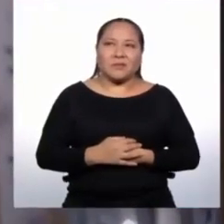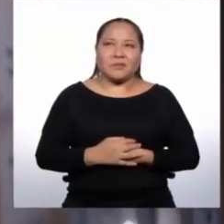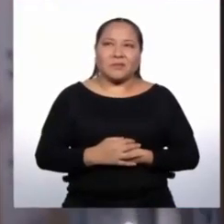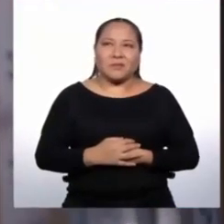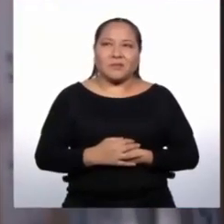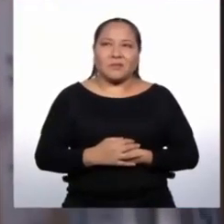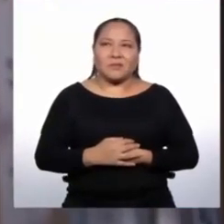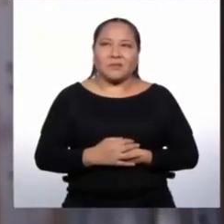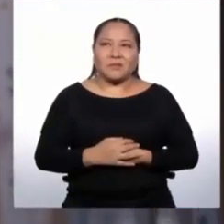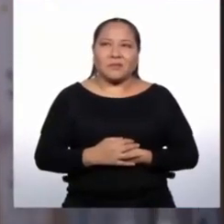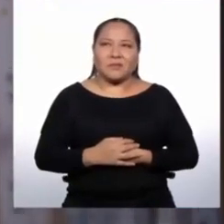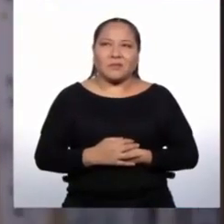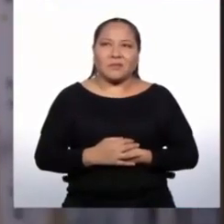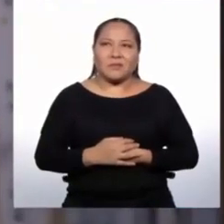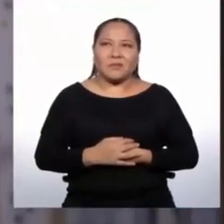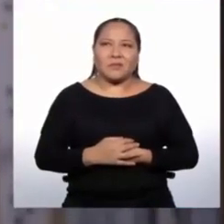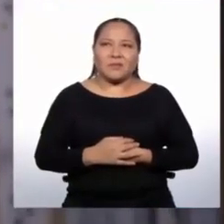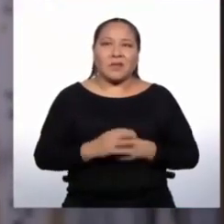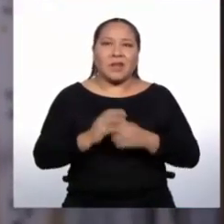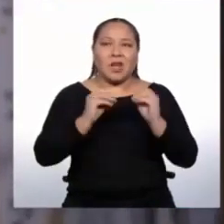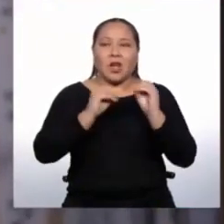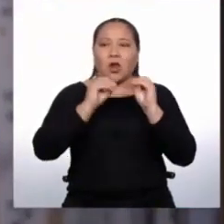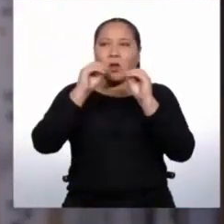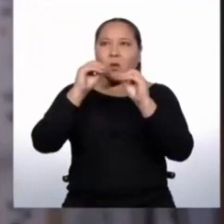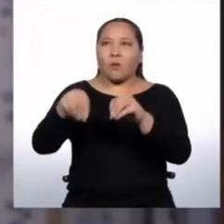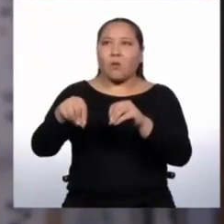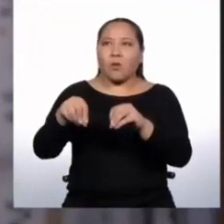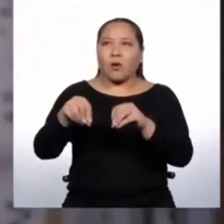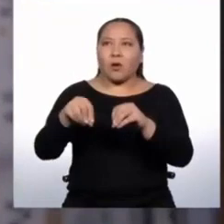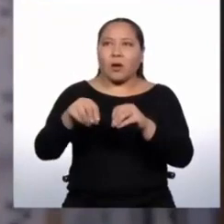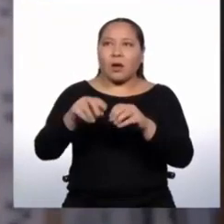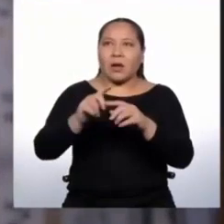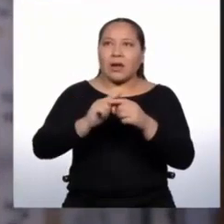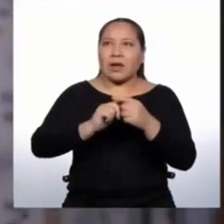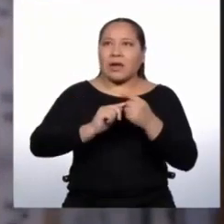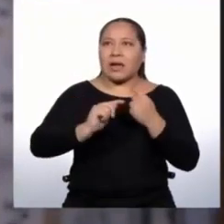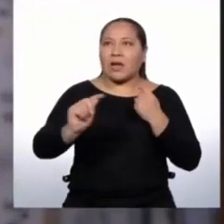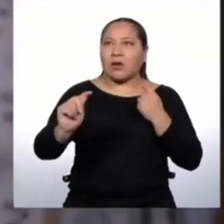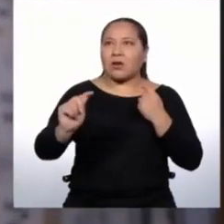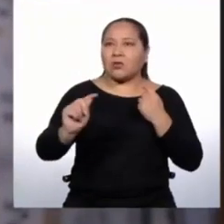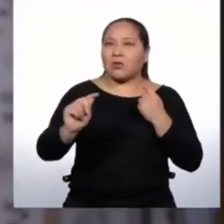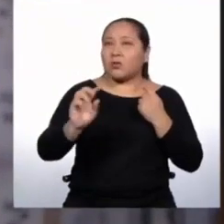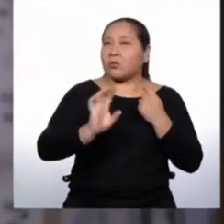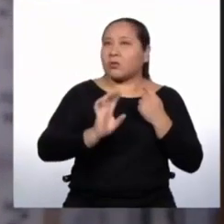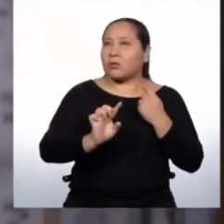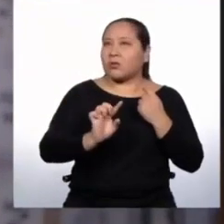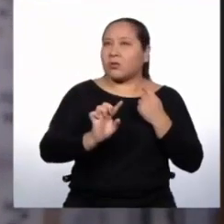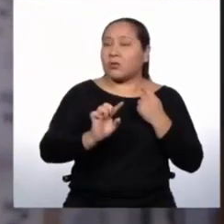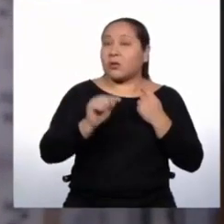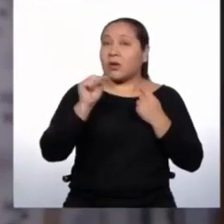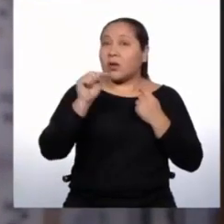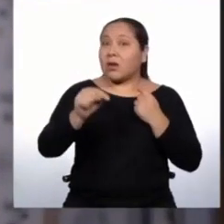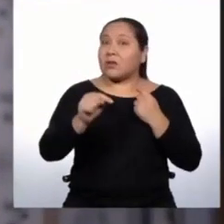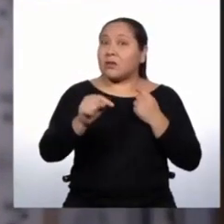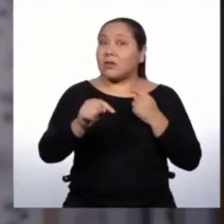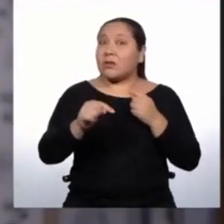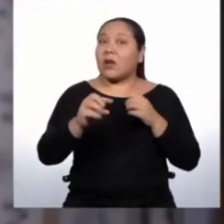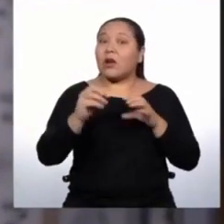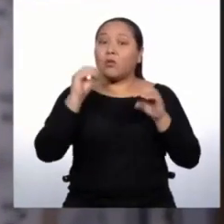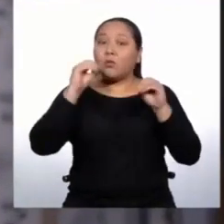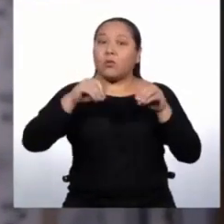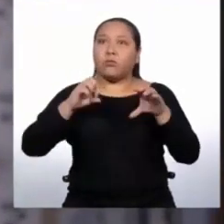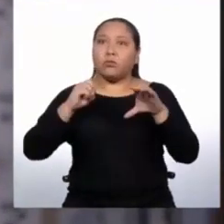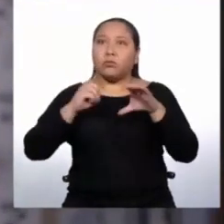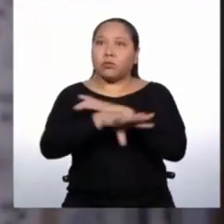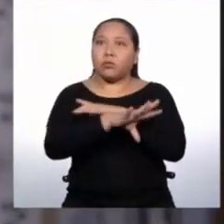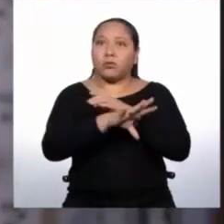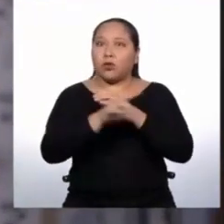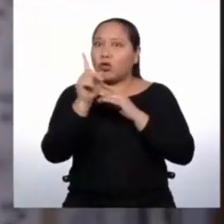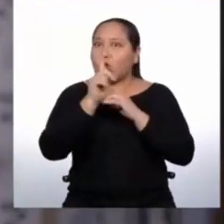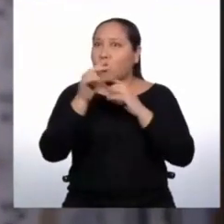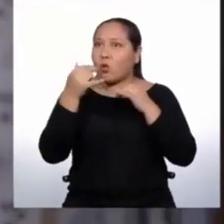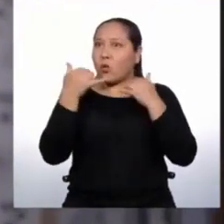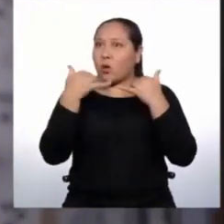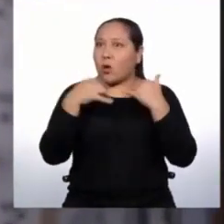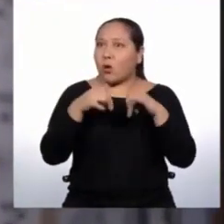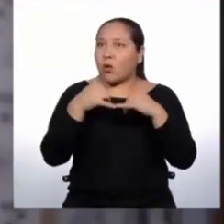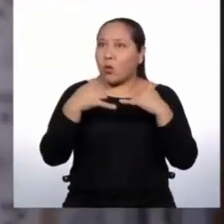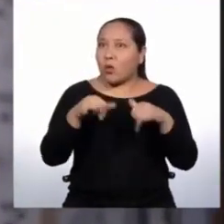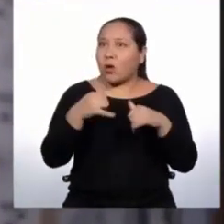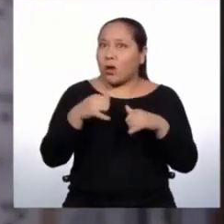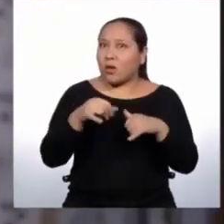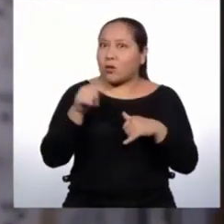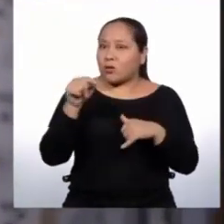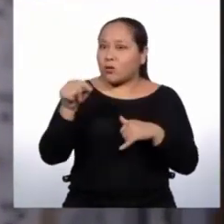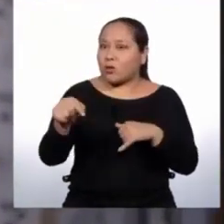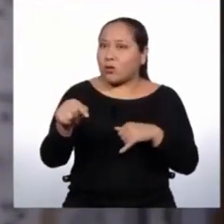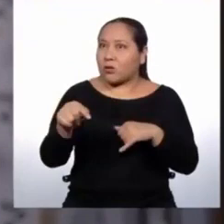Que lo pongan sobre la consola del gabinete, pero tenga cuidado. Está cargado. No juguemos con armas